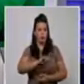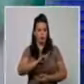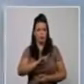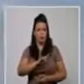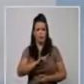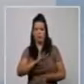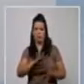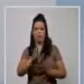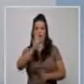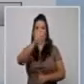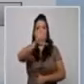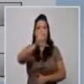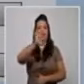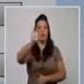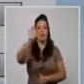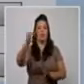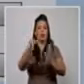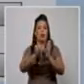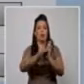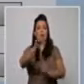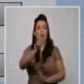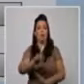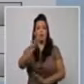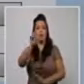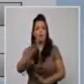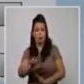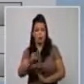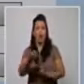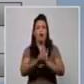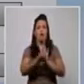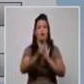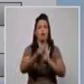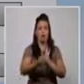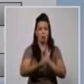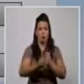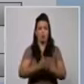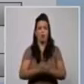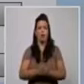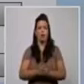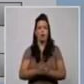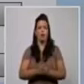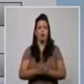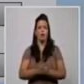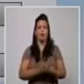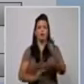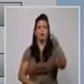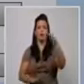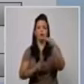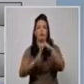millón de personas confirmadas, pues ya la cifra llegó a